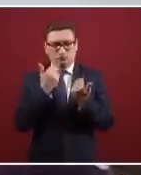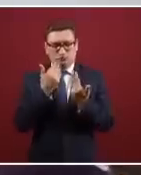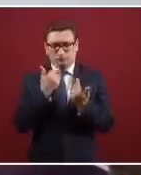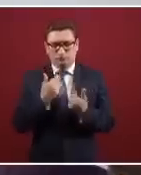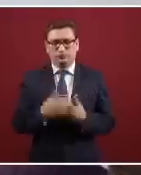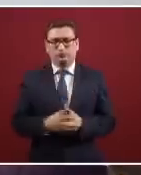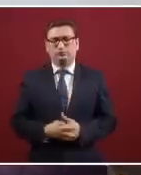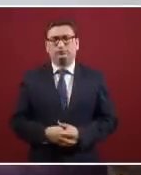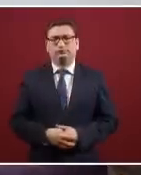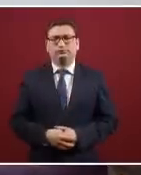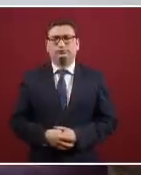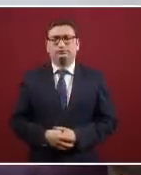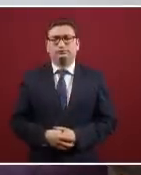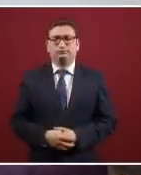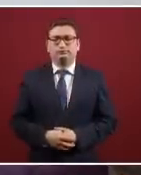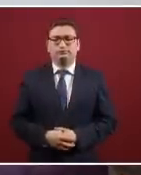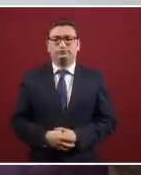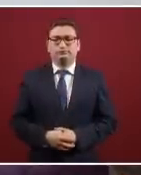entre